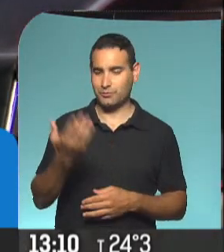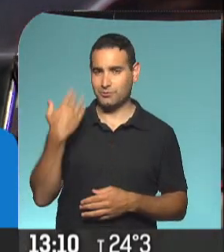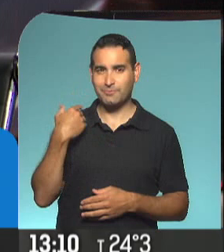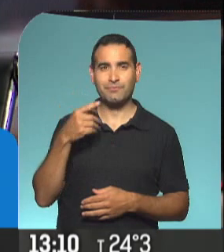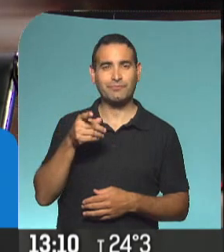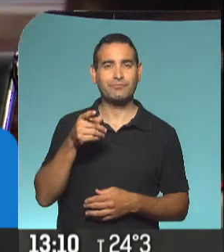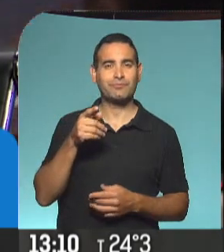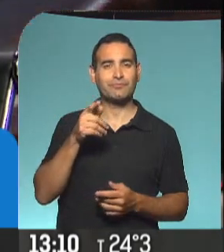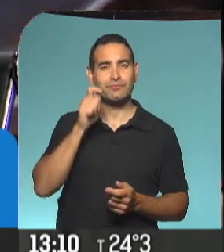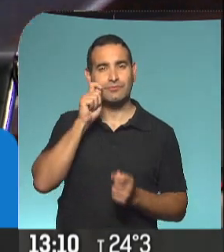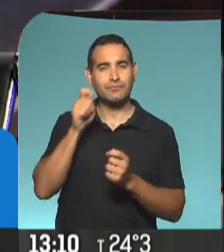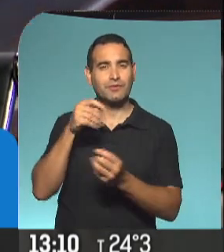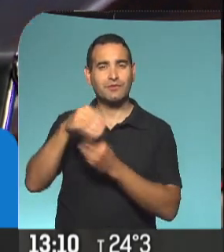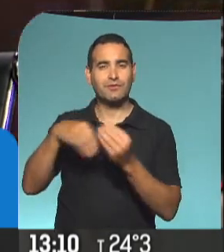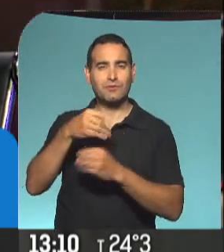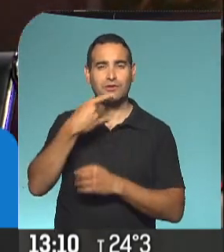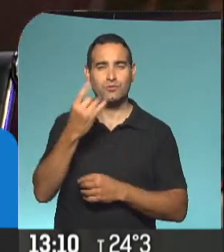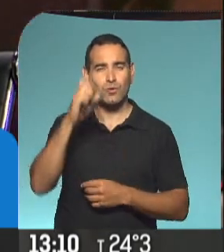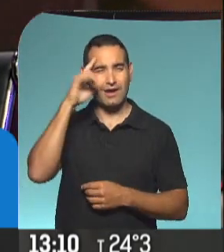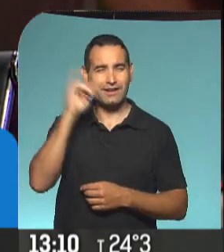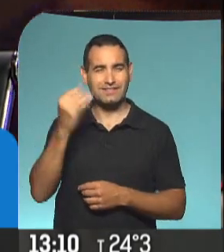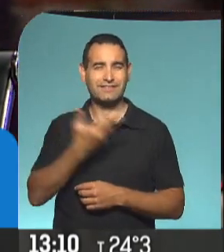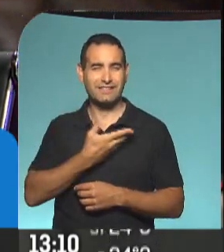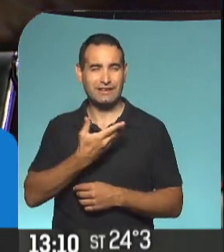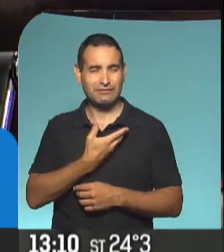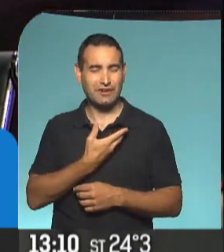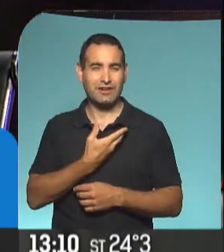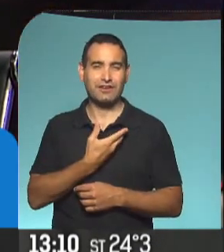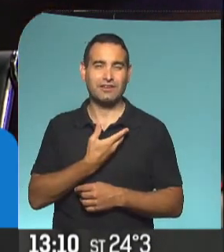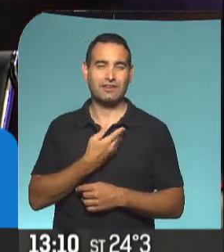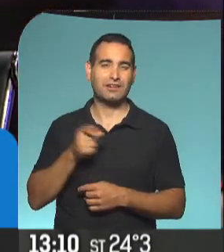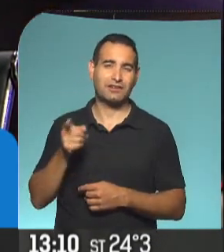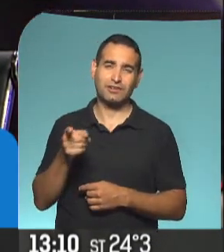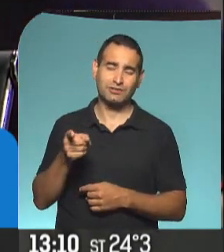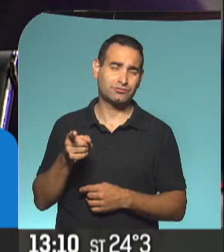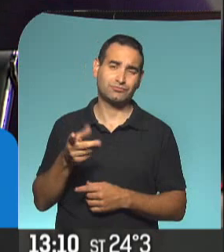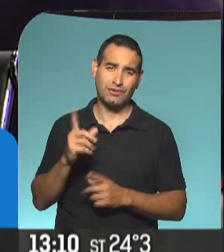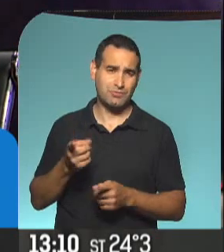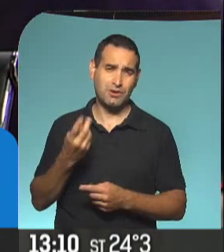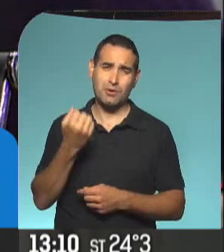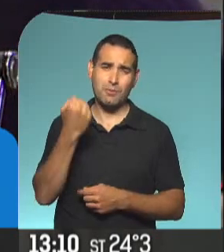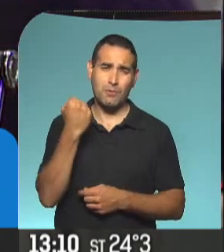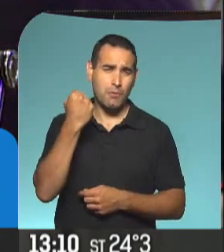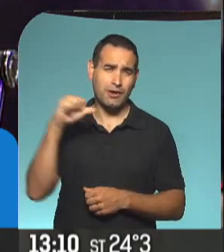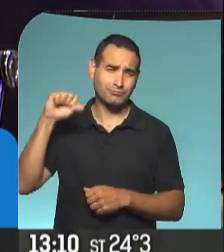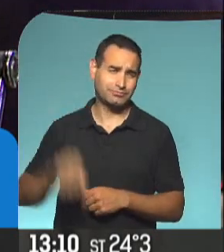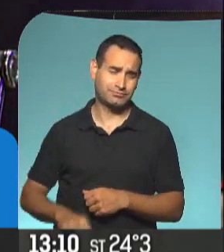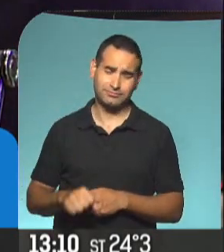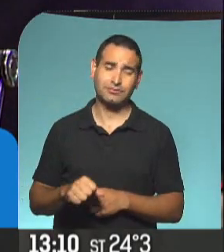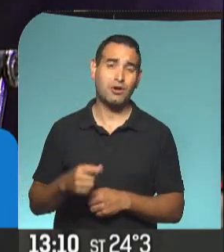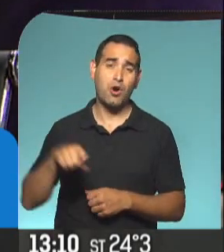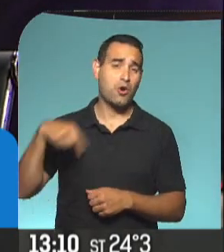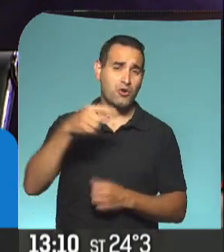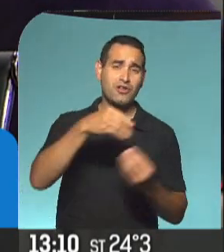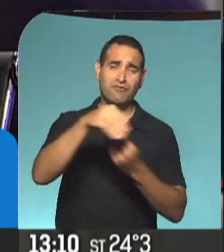visitar a la familia Suárez en Santa Fe, que pasa por muchísimos padecimientos económicos. Otras